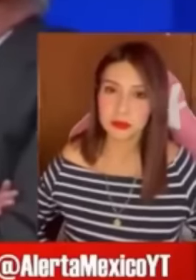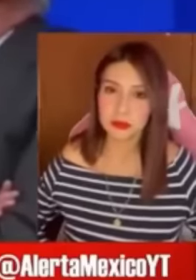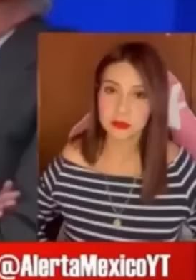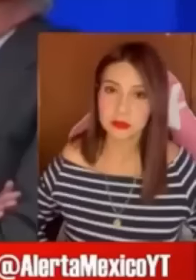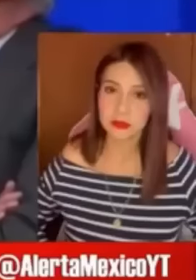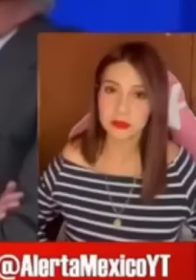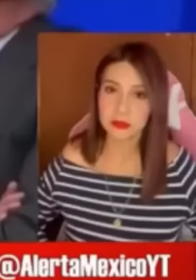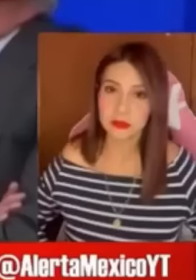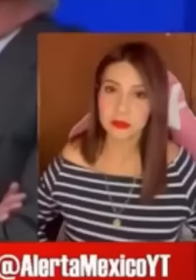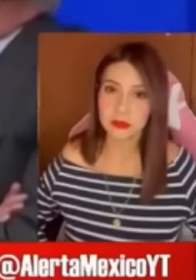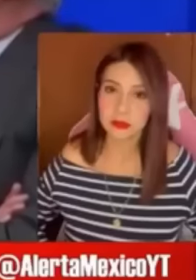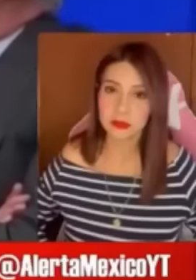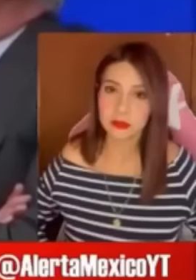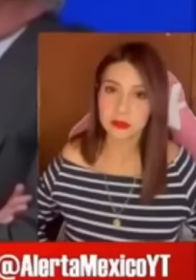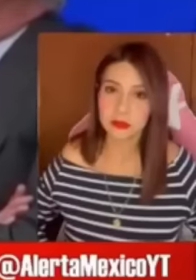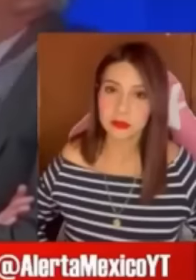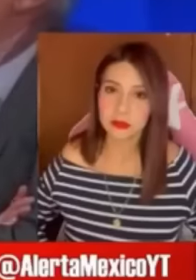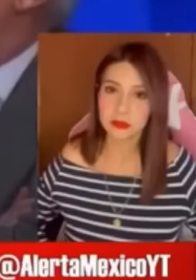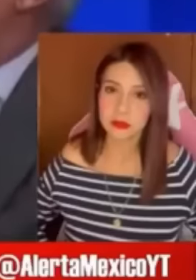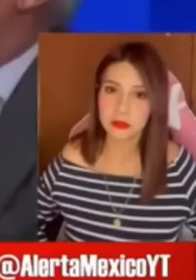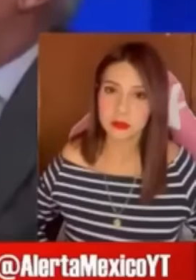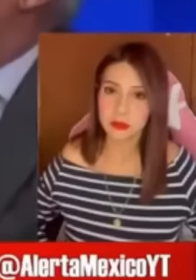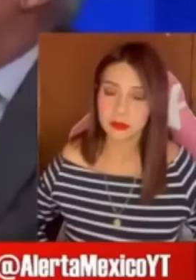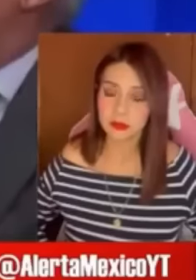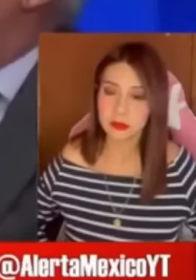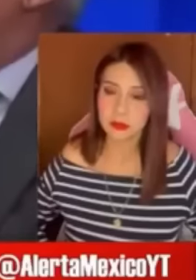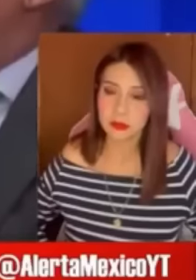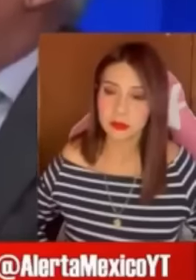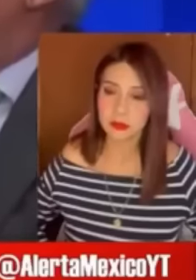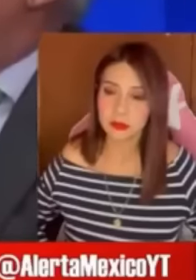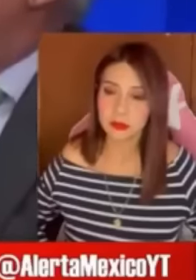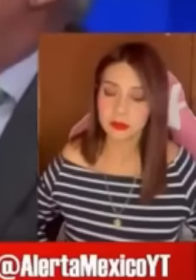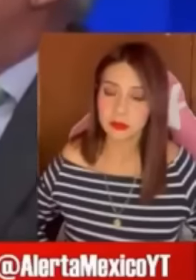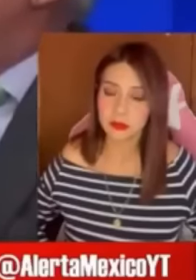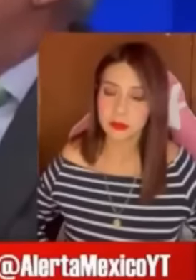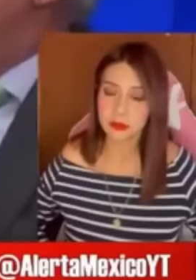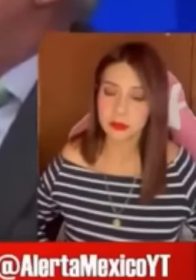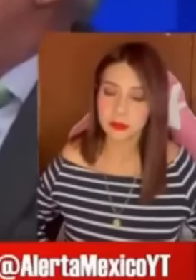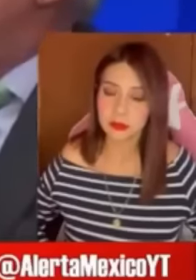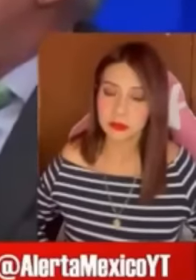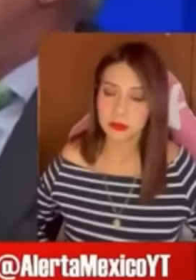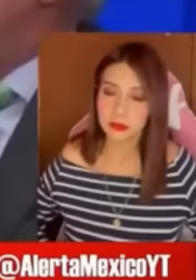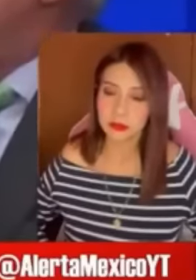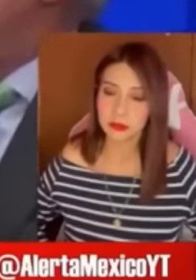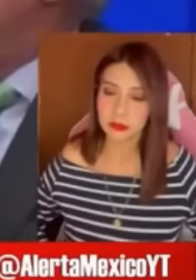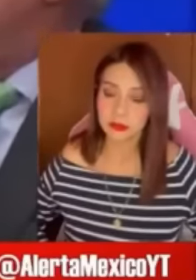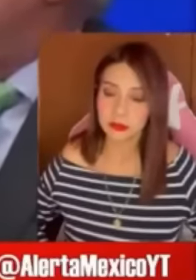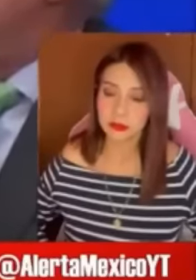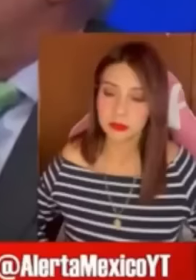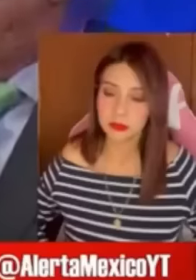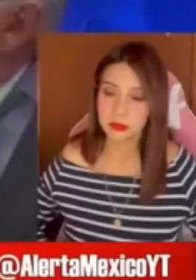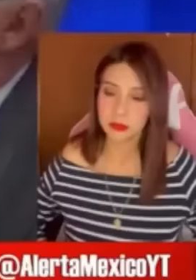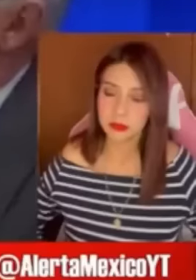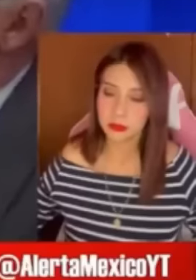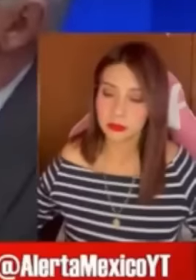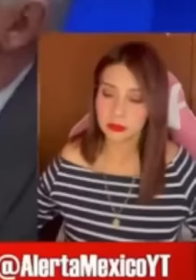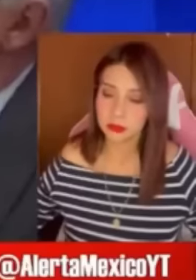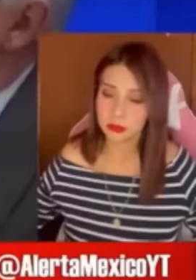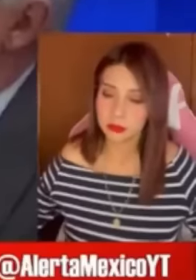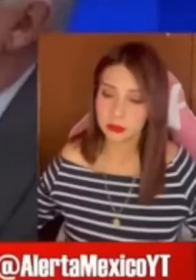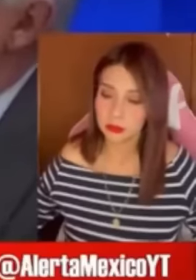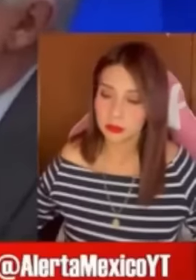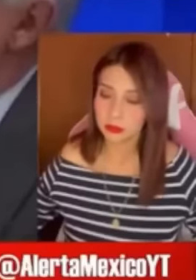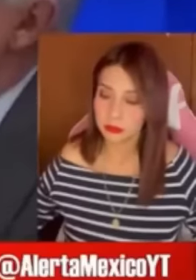materia laboral, el aumento de los salarios, ya se hicieron. Están en operación. Había quien, ¿recordarán ustedes que se hizo